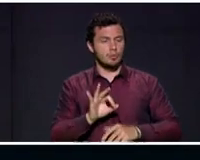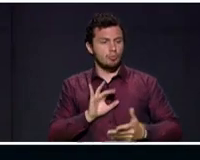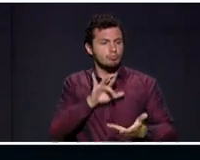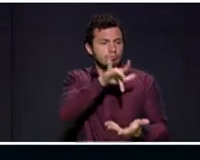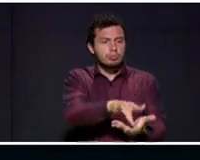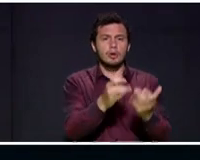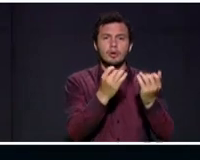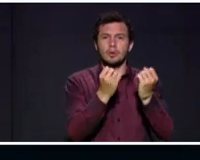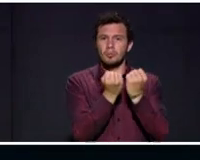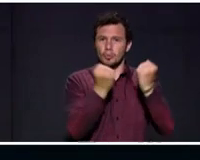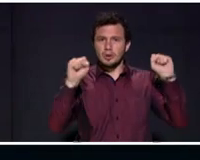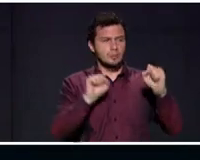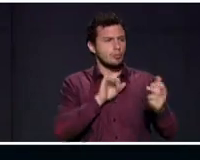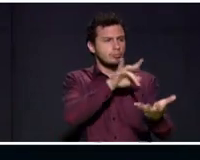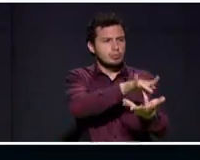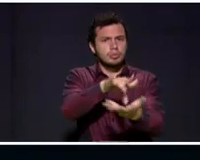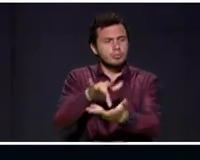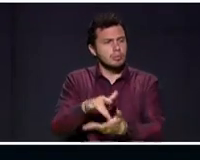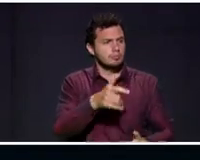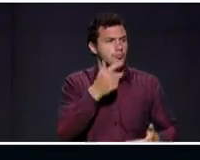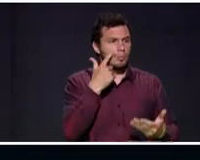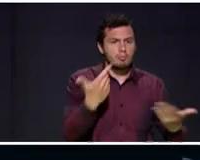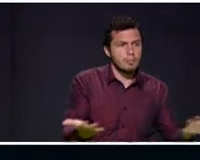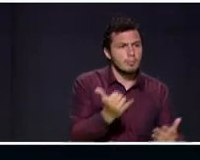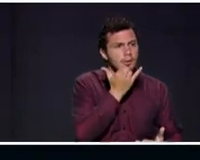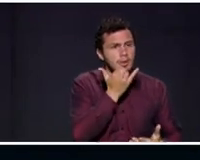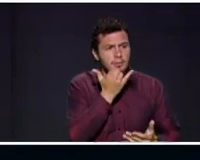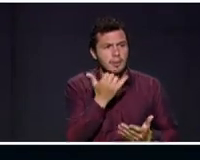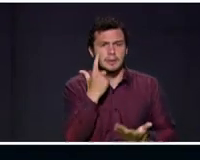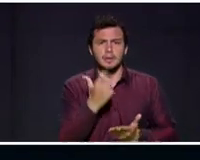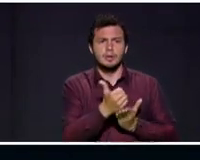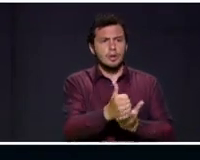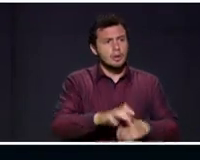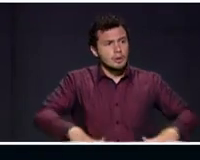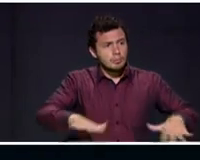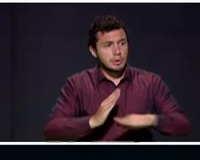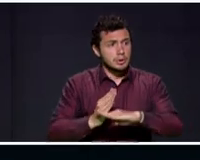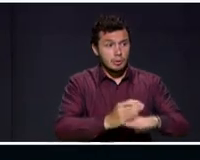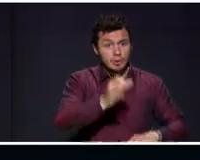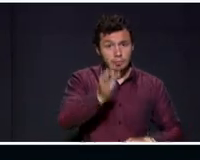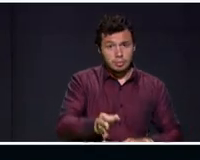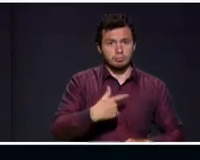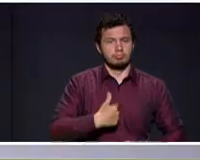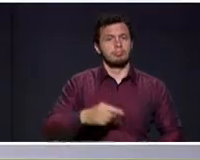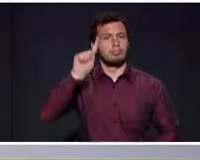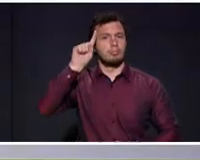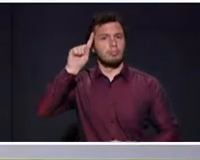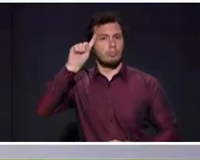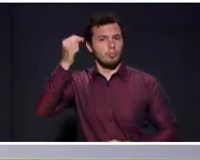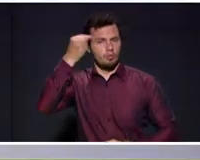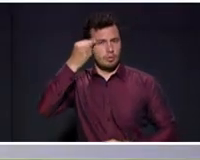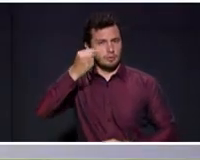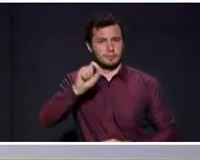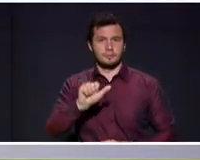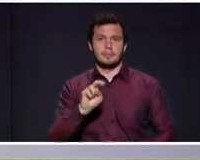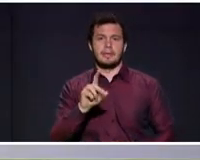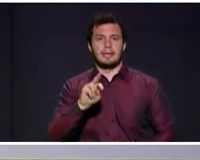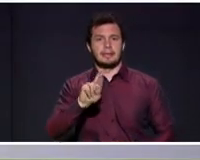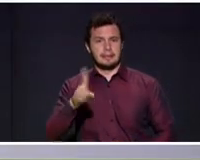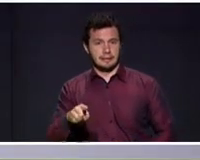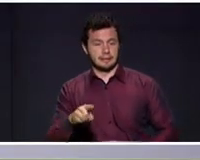y allí me mantendré para saber el entorno de seguridad andrés gobernador candidato con el tema